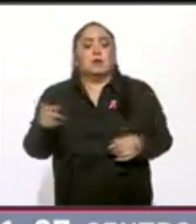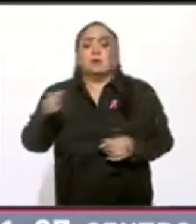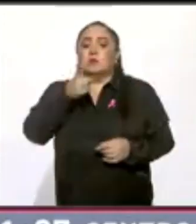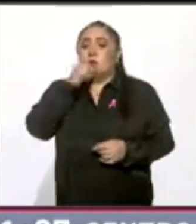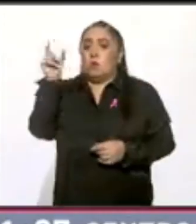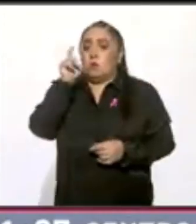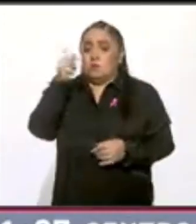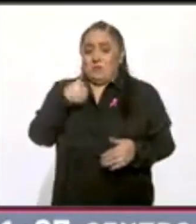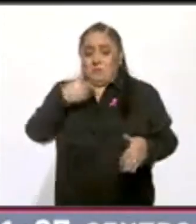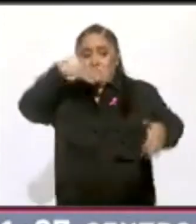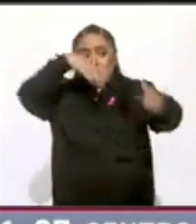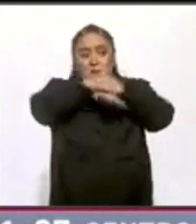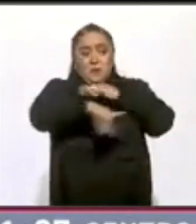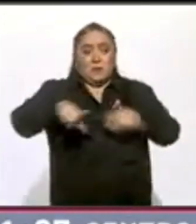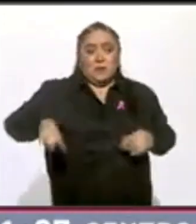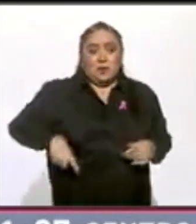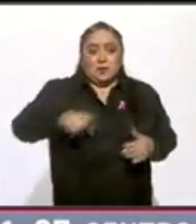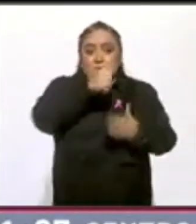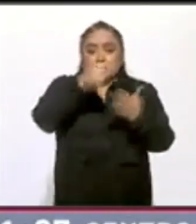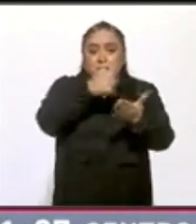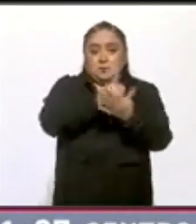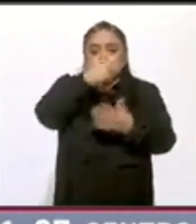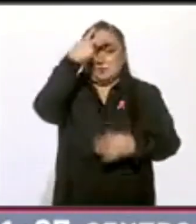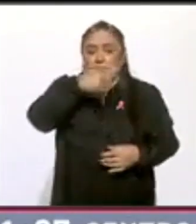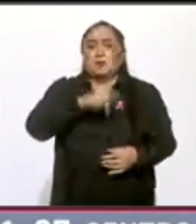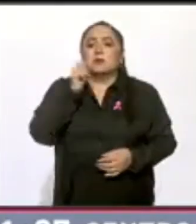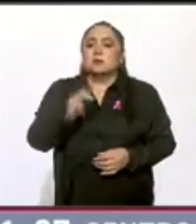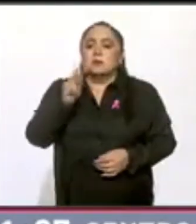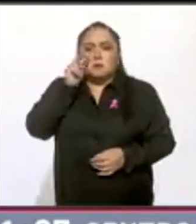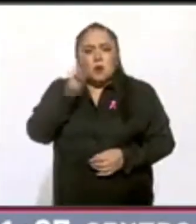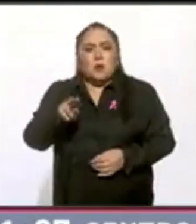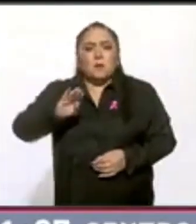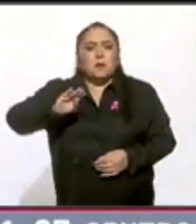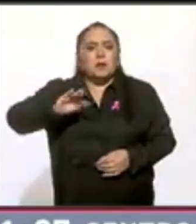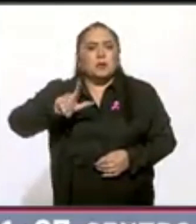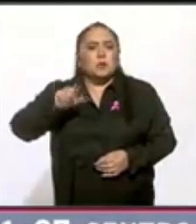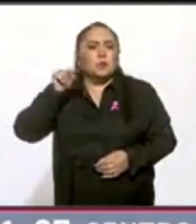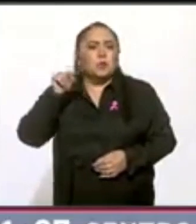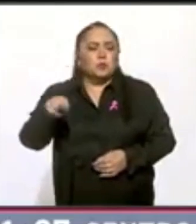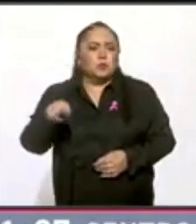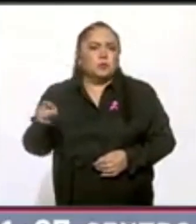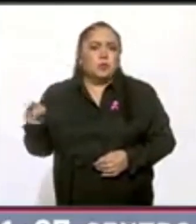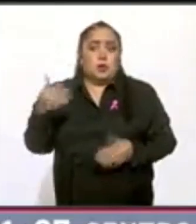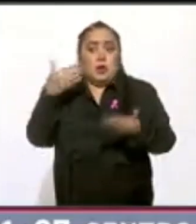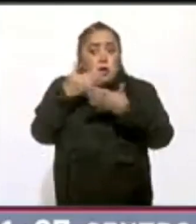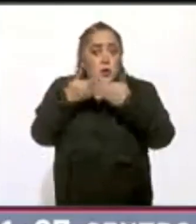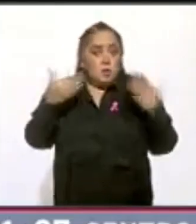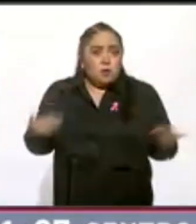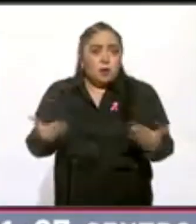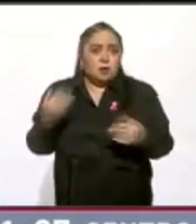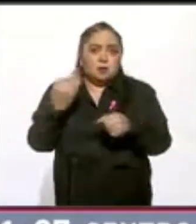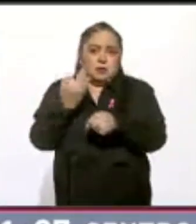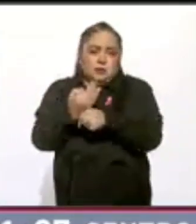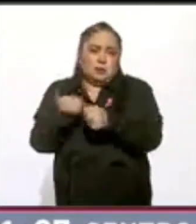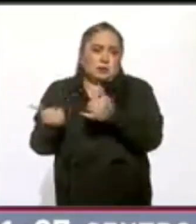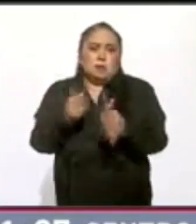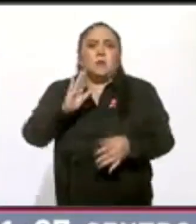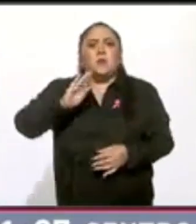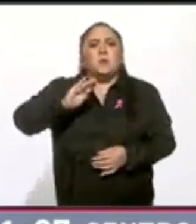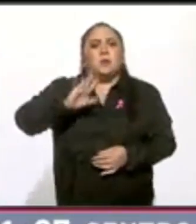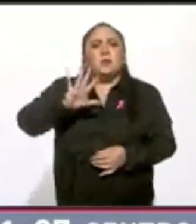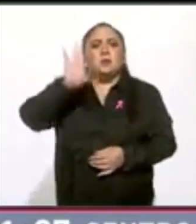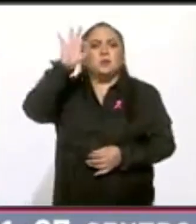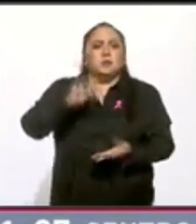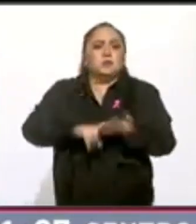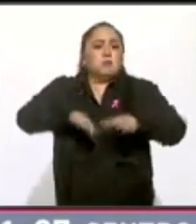al gobierno de la ciudad, nos planteamos 97 puntos y llevamos alrededor del